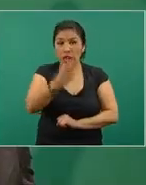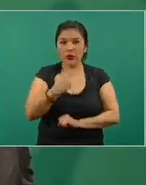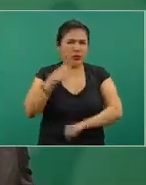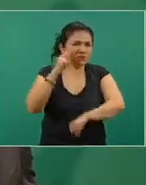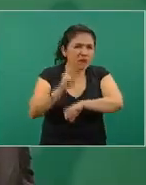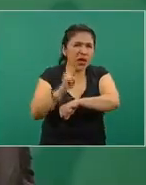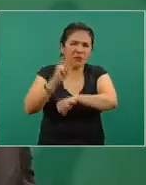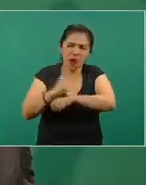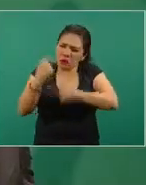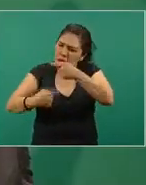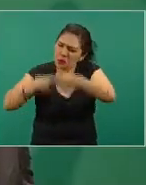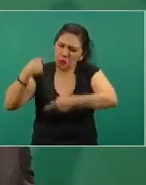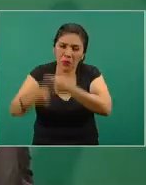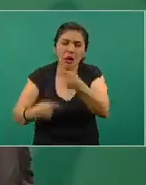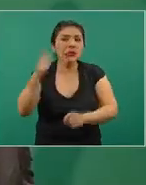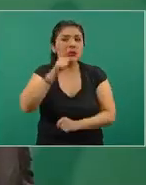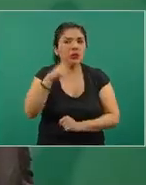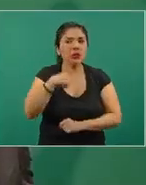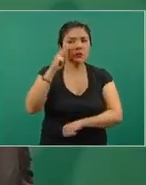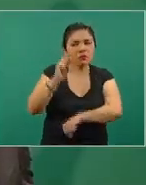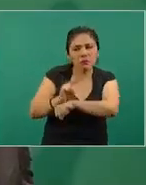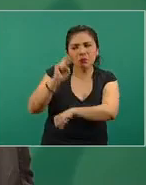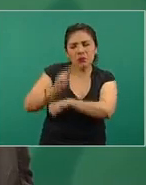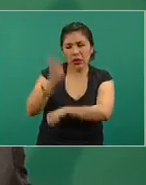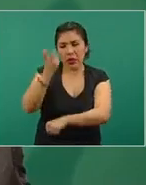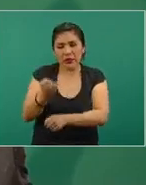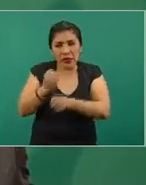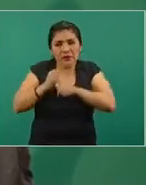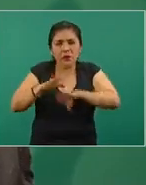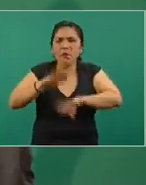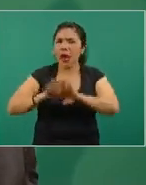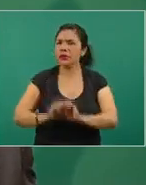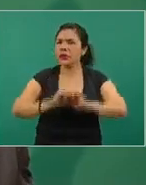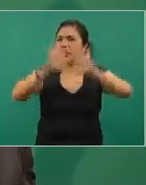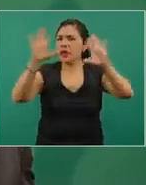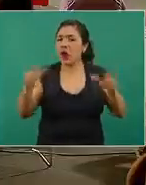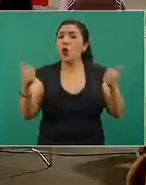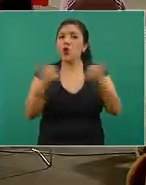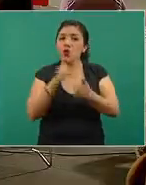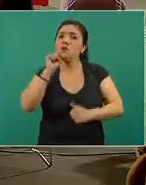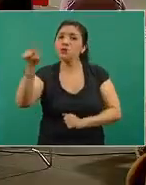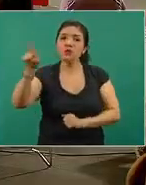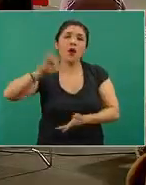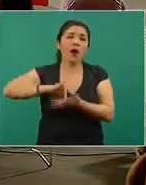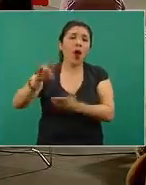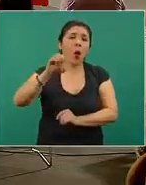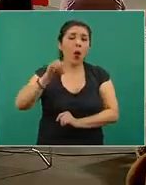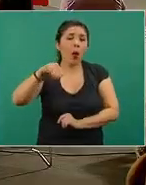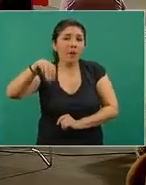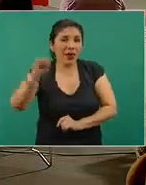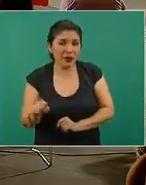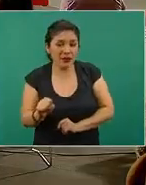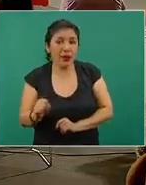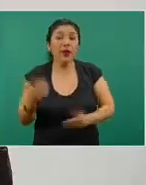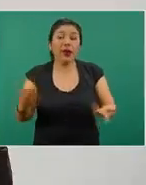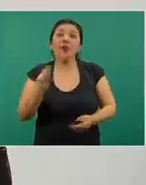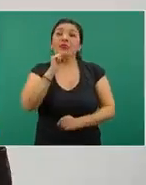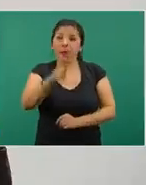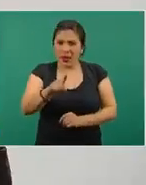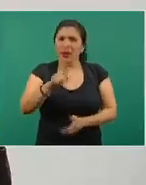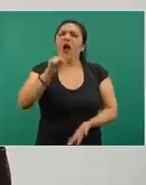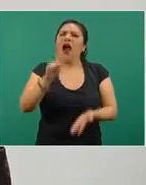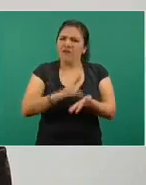y visualizamos pues estos datos con claridad a través de la Organización Mundial de la Salud. También muchas